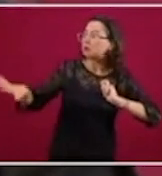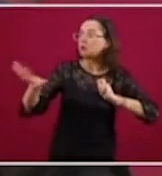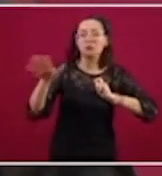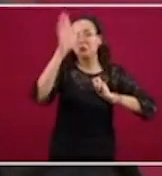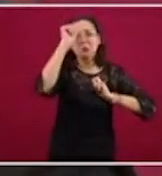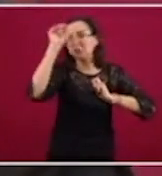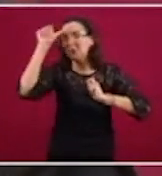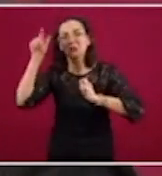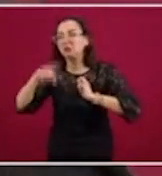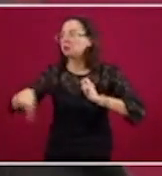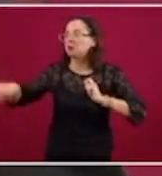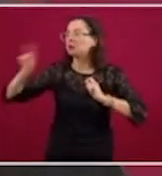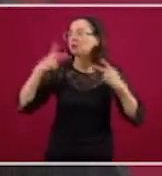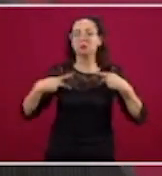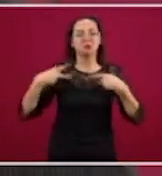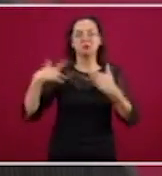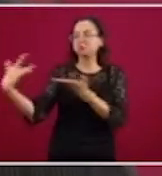consenso, sin el apoyo